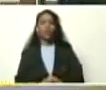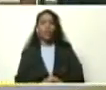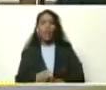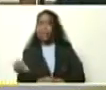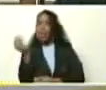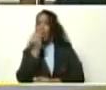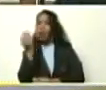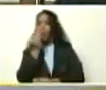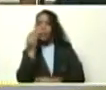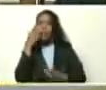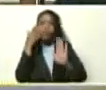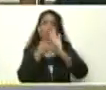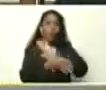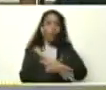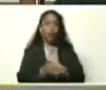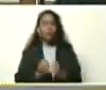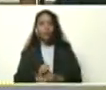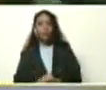alimentario,